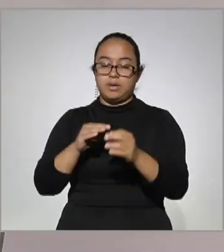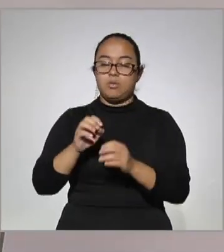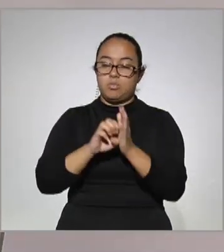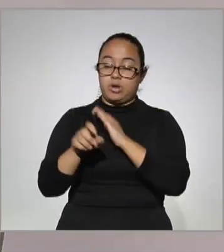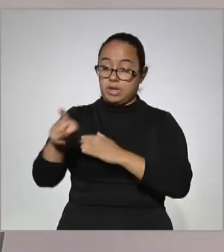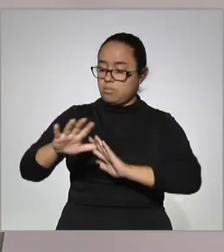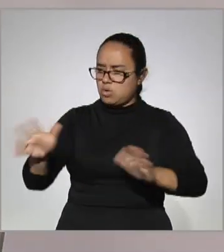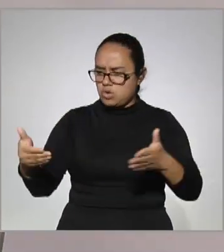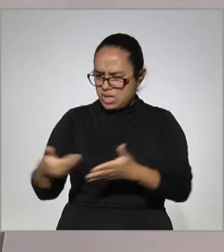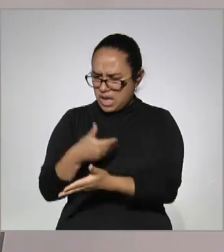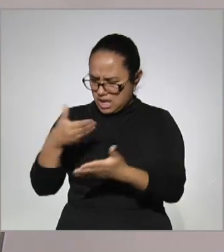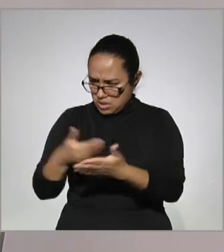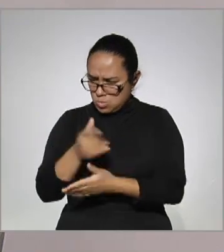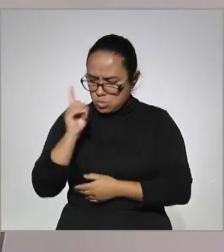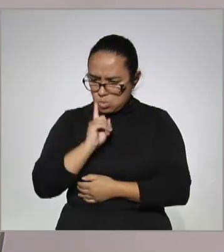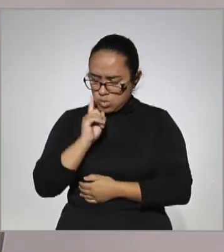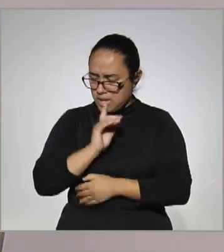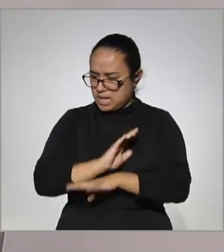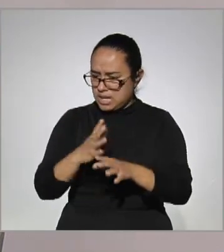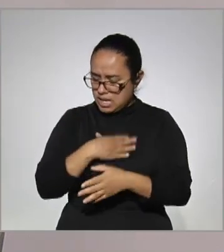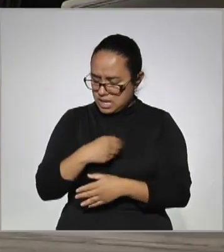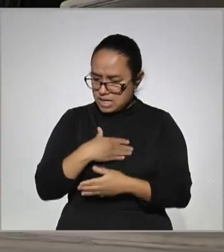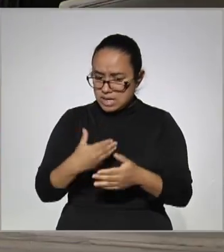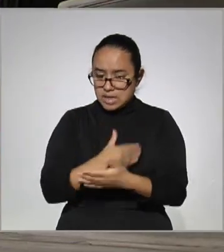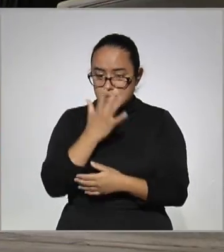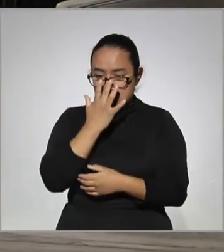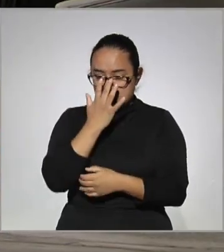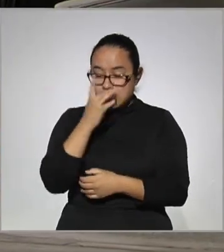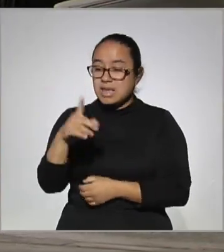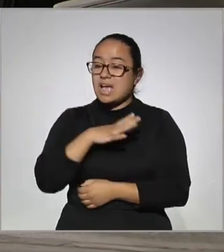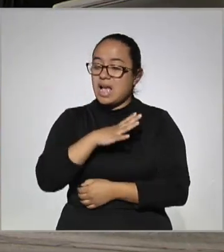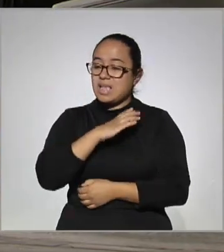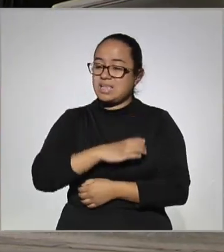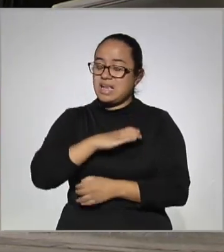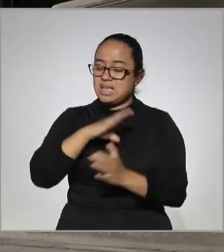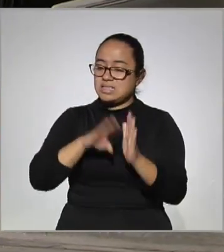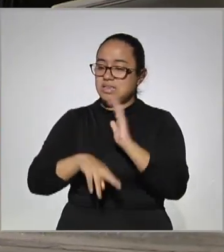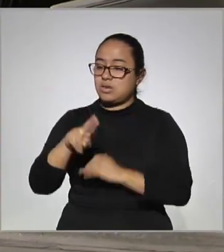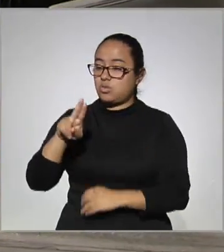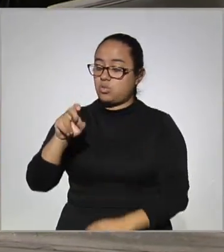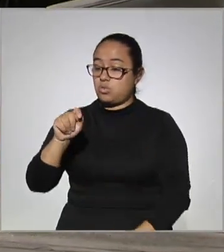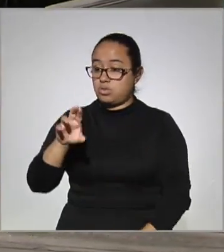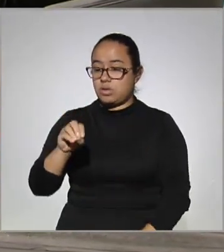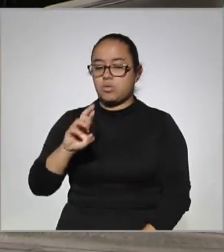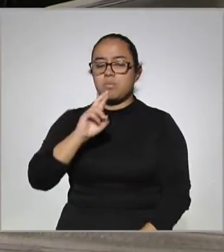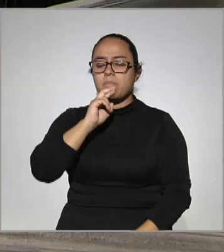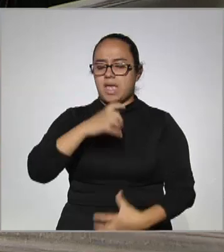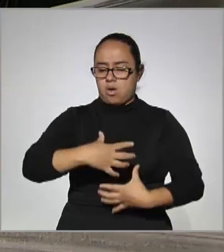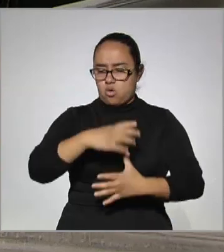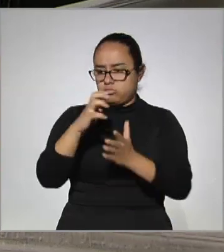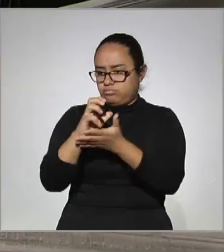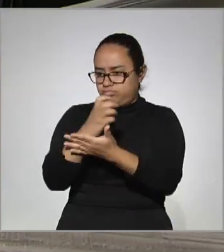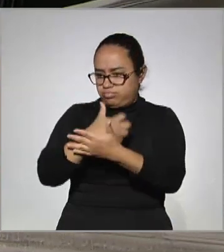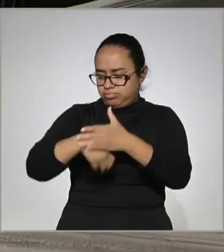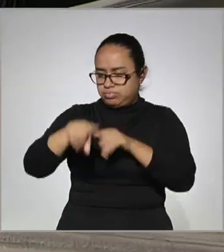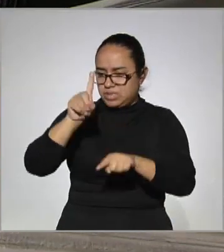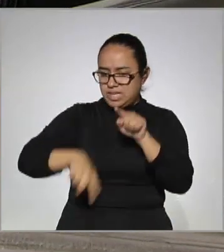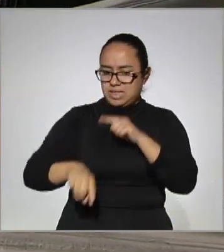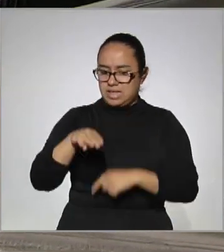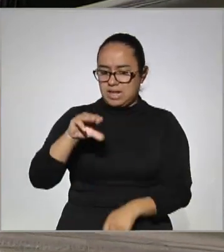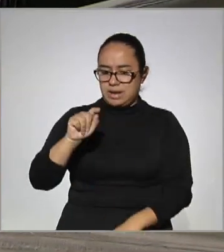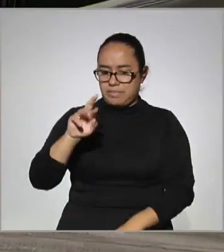tuvo los bebés que quería tener y ahora encontramos que tiene un cáncer cervicuterino en etapas tempranas, que diga, sáquenme todo, ¿se vale quitarle la matriz